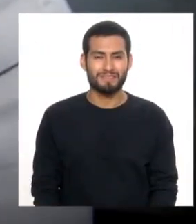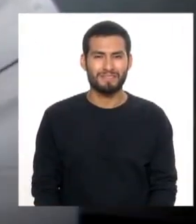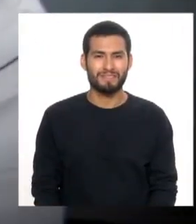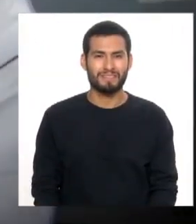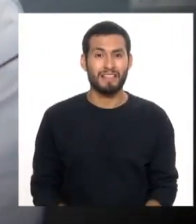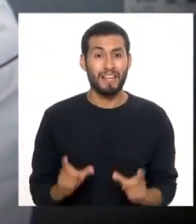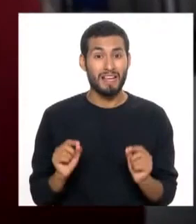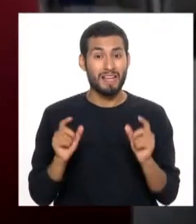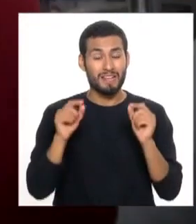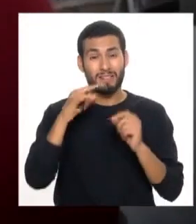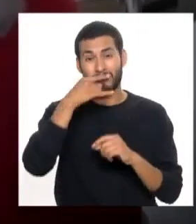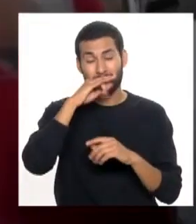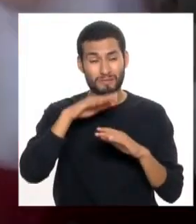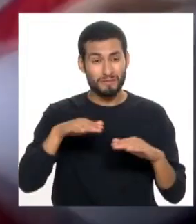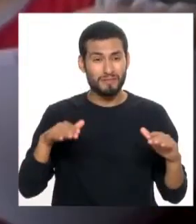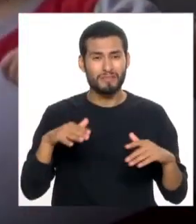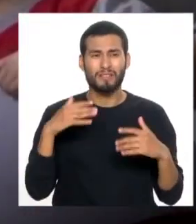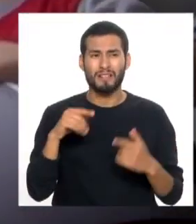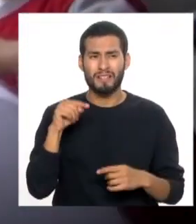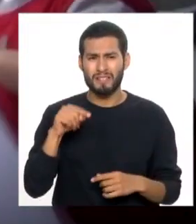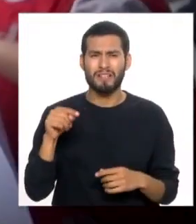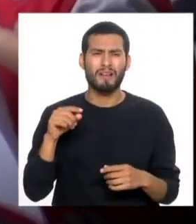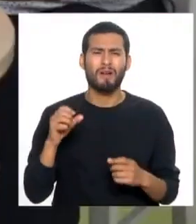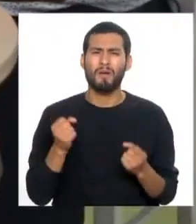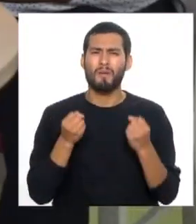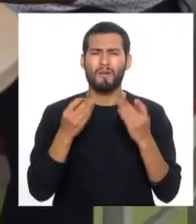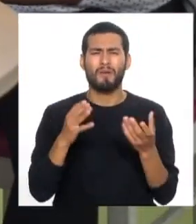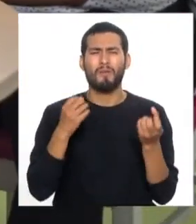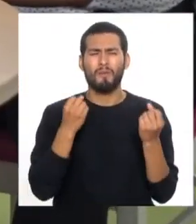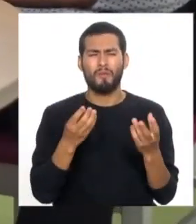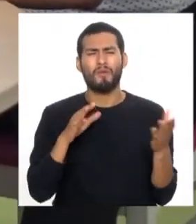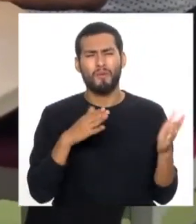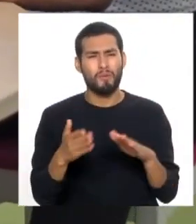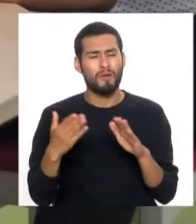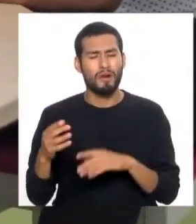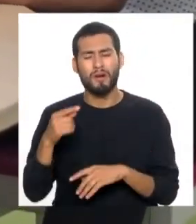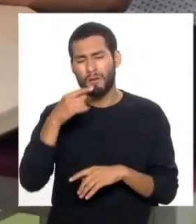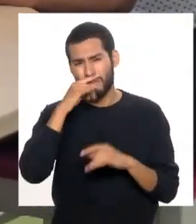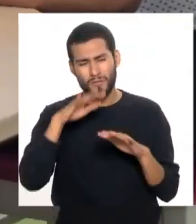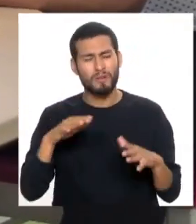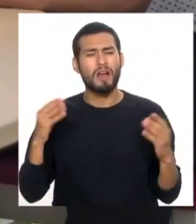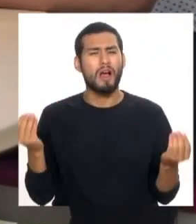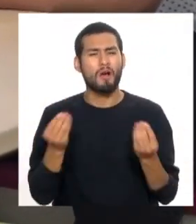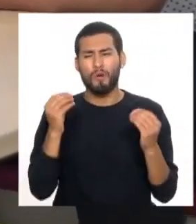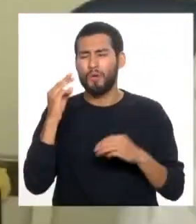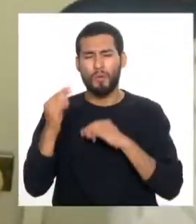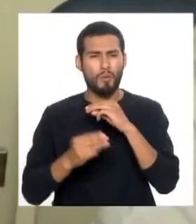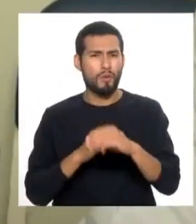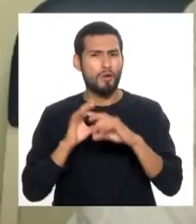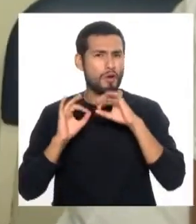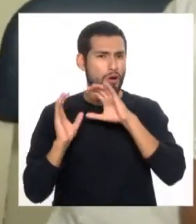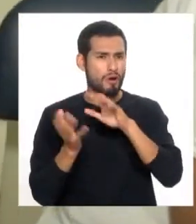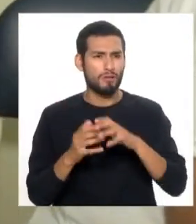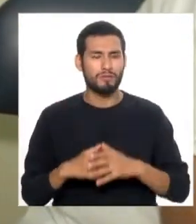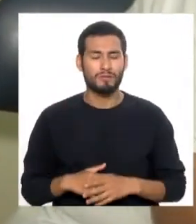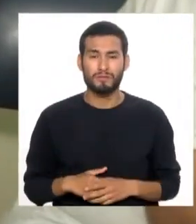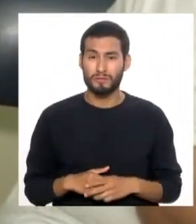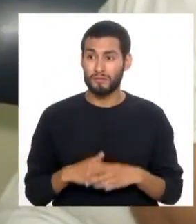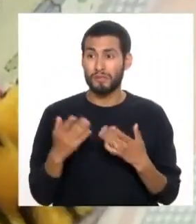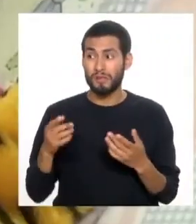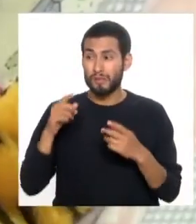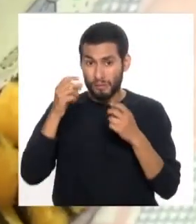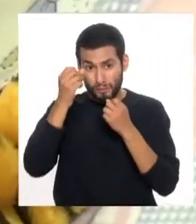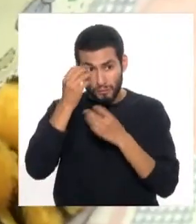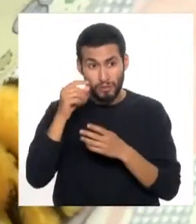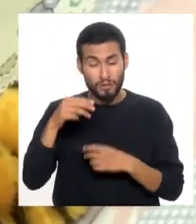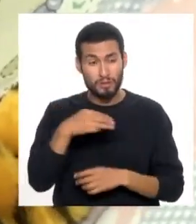El cáncer infantil es una de las principales causas de muerte en niños y adolescentes en todo el mundo. Según